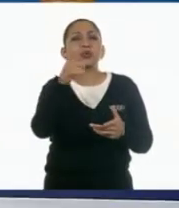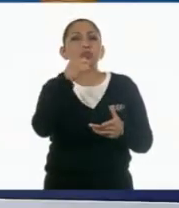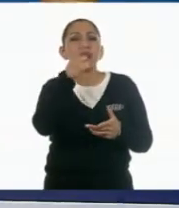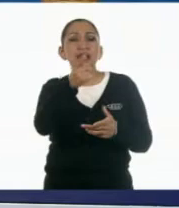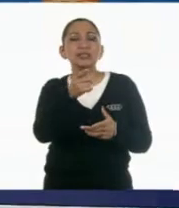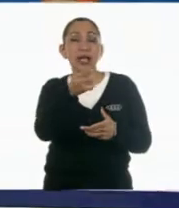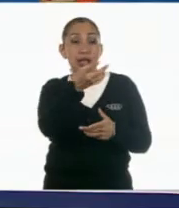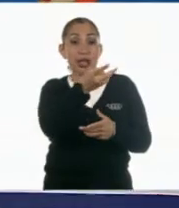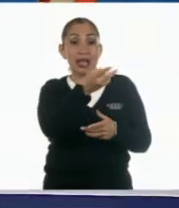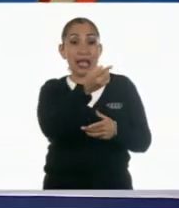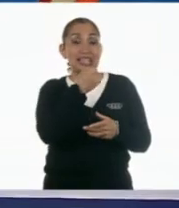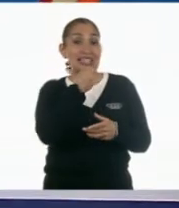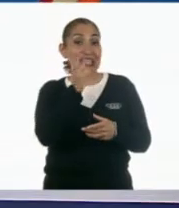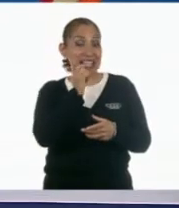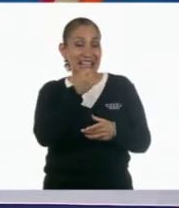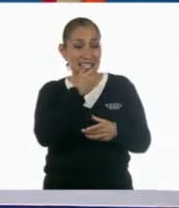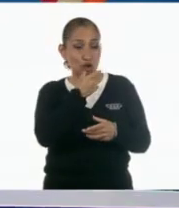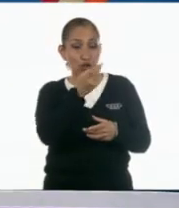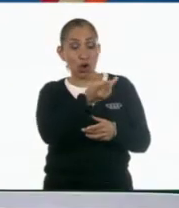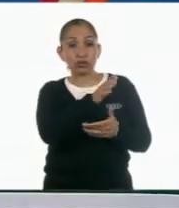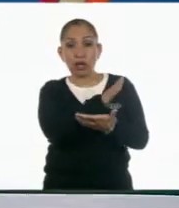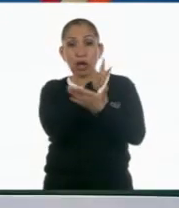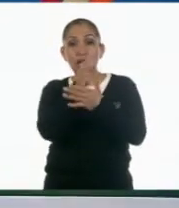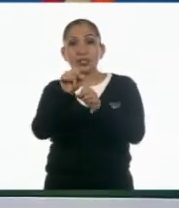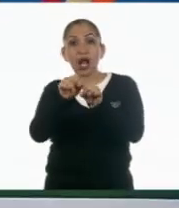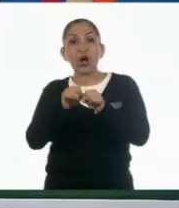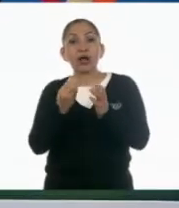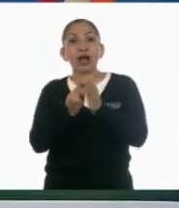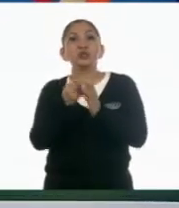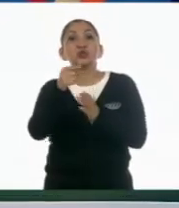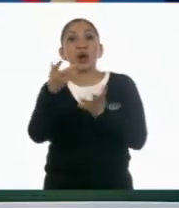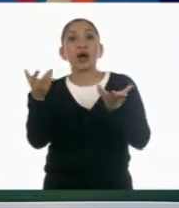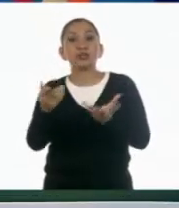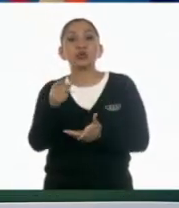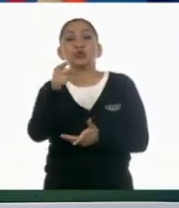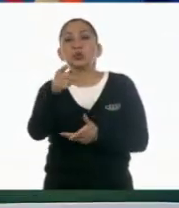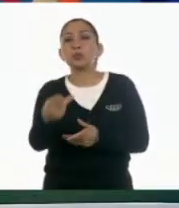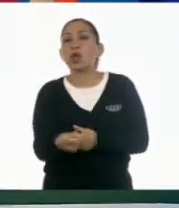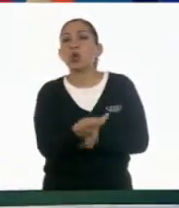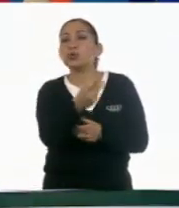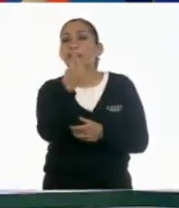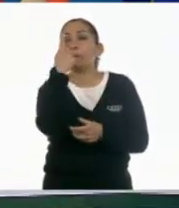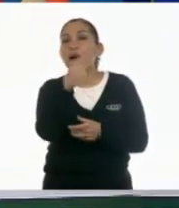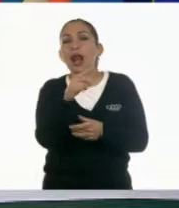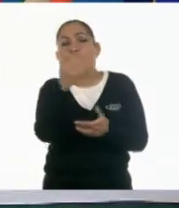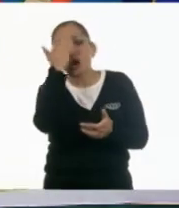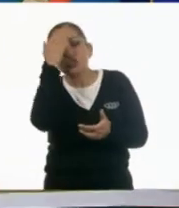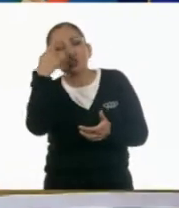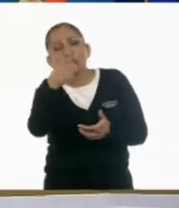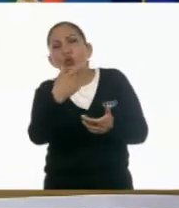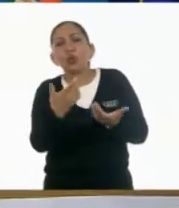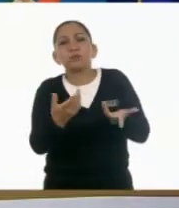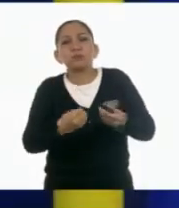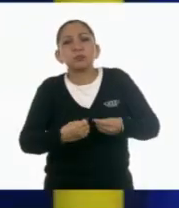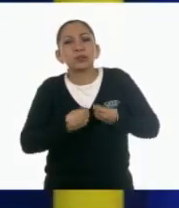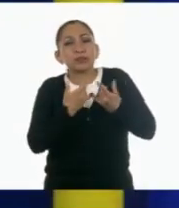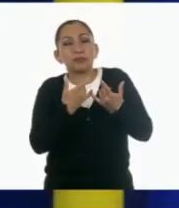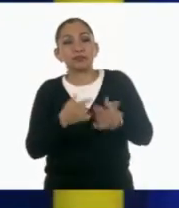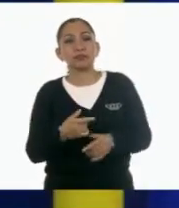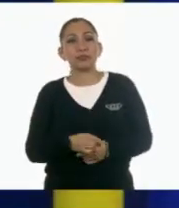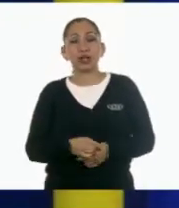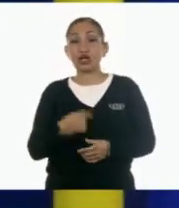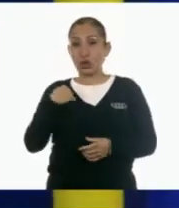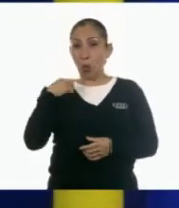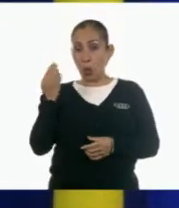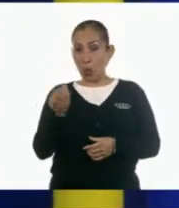que esta niña y este niño van a estar en tu salón de clases? ¿Qué les preguntarías para saber más de su vida?